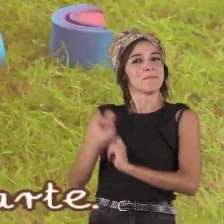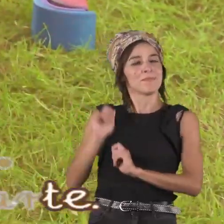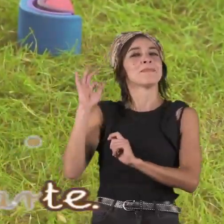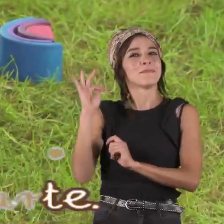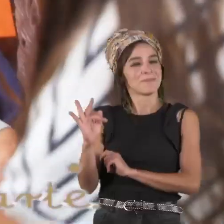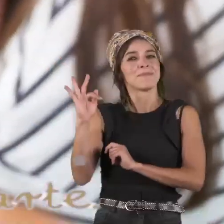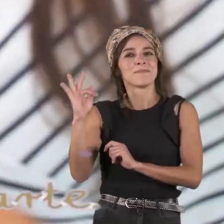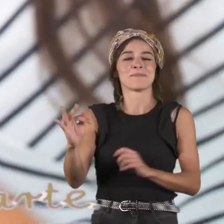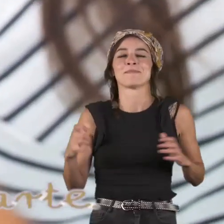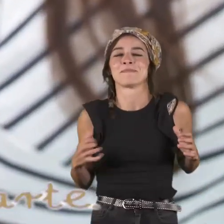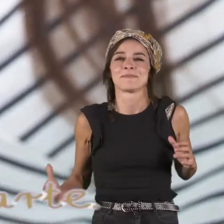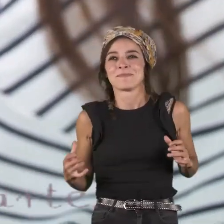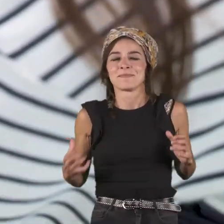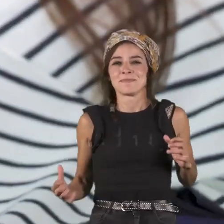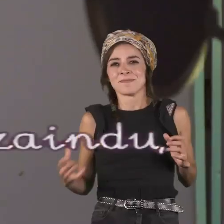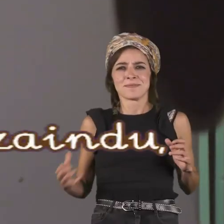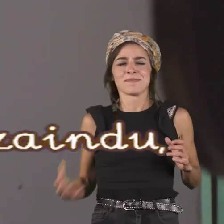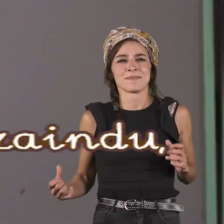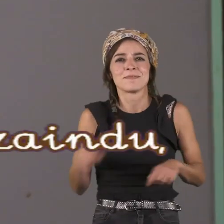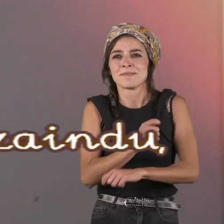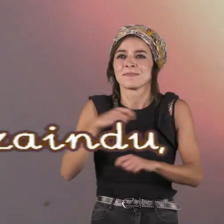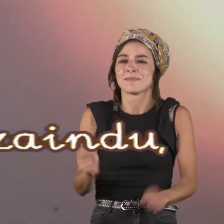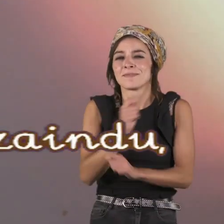bidaiaren parte.